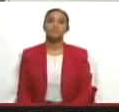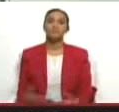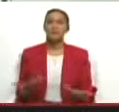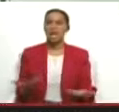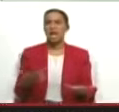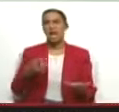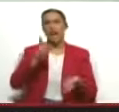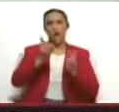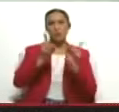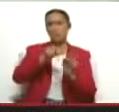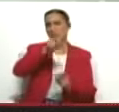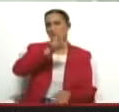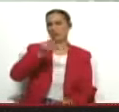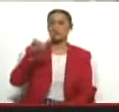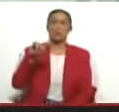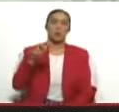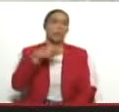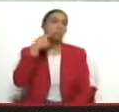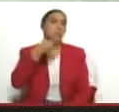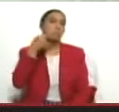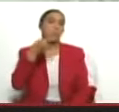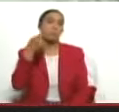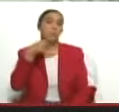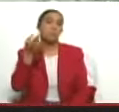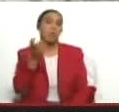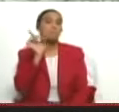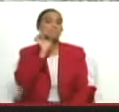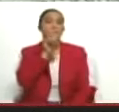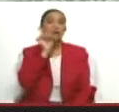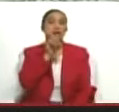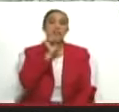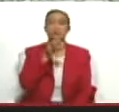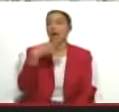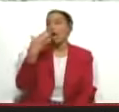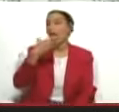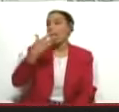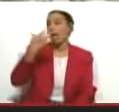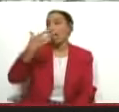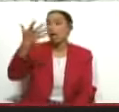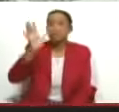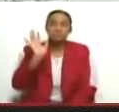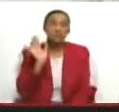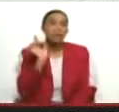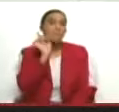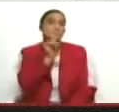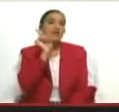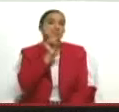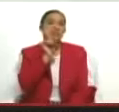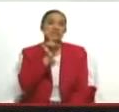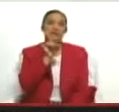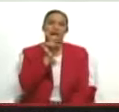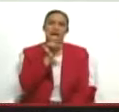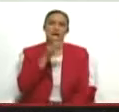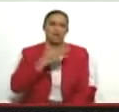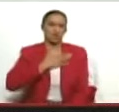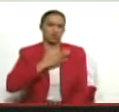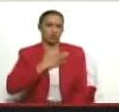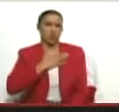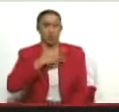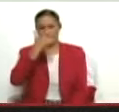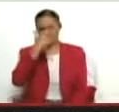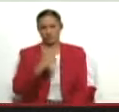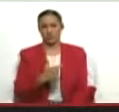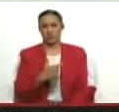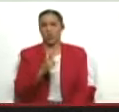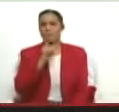vociferando y que mintieron y los desenmascaro mucho cuando uno tiene la experticia técnica cuando uno